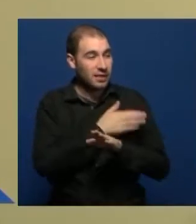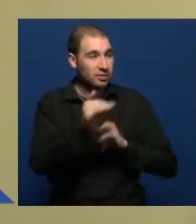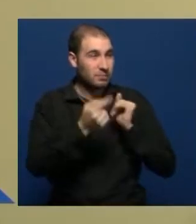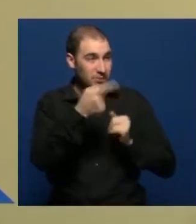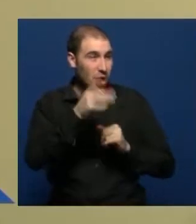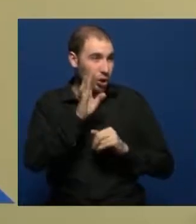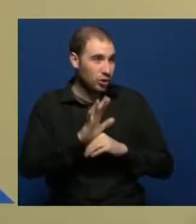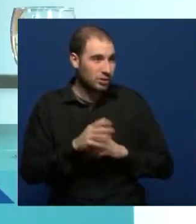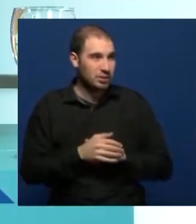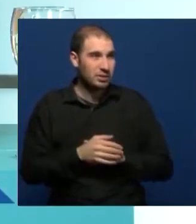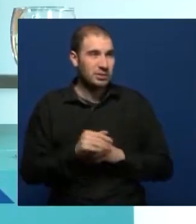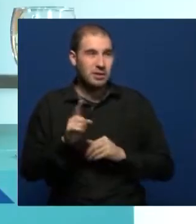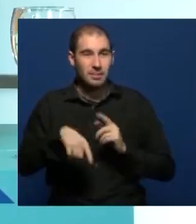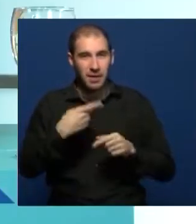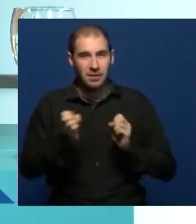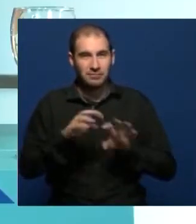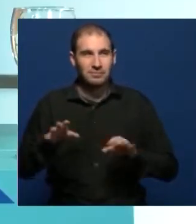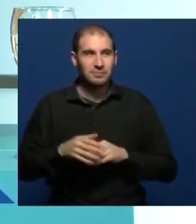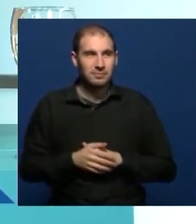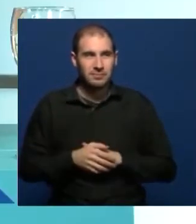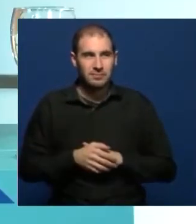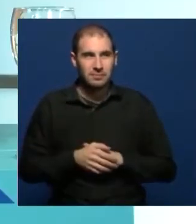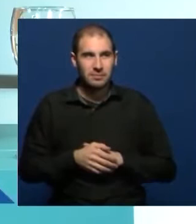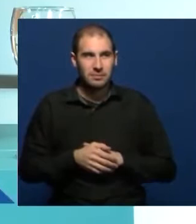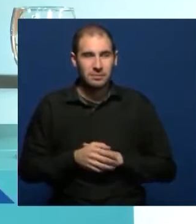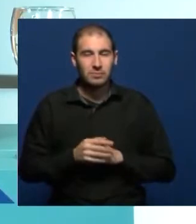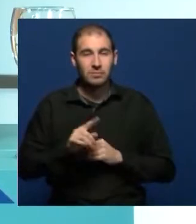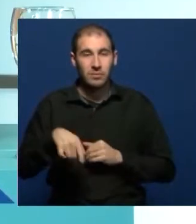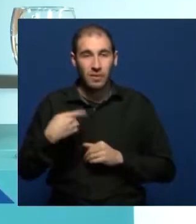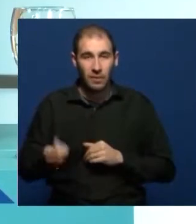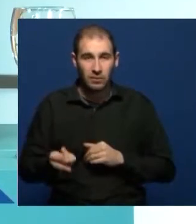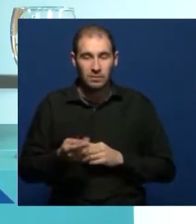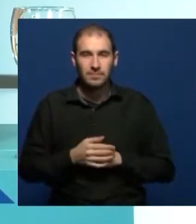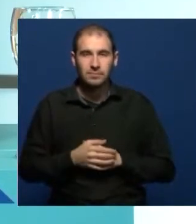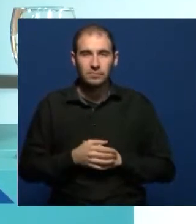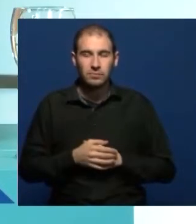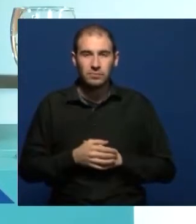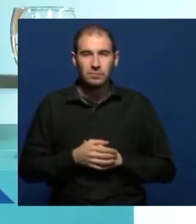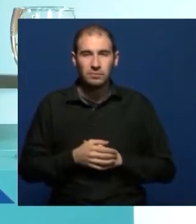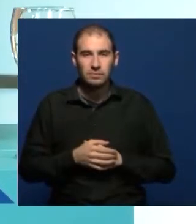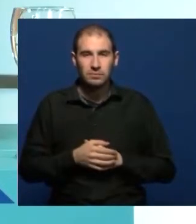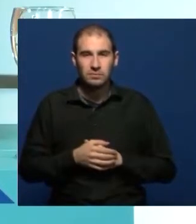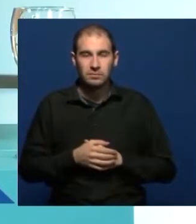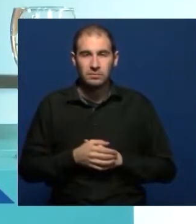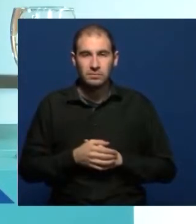nadie los conoce todavía, ¿no? No, todavía no. Mañana se lanza. Y otro que tiene que ver en cuanto a